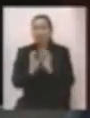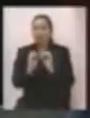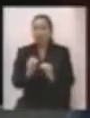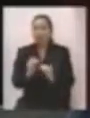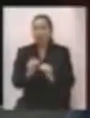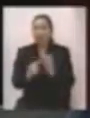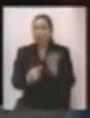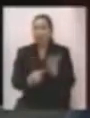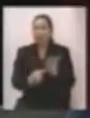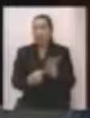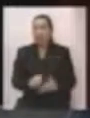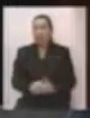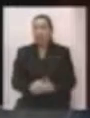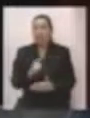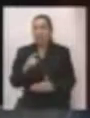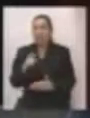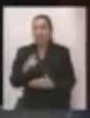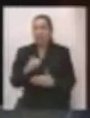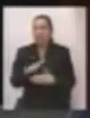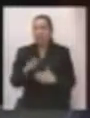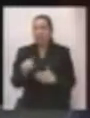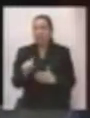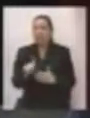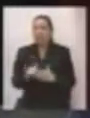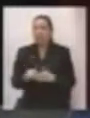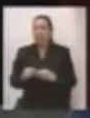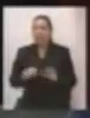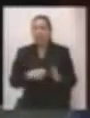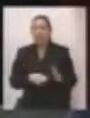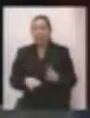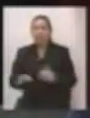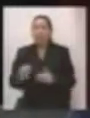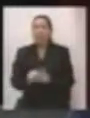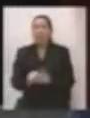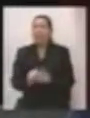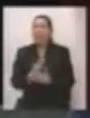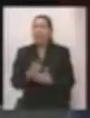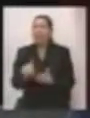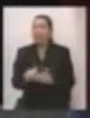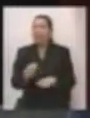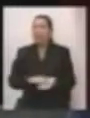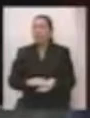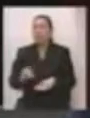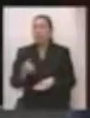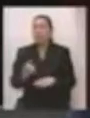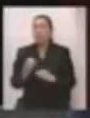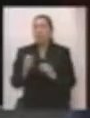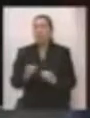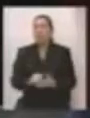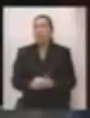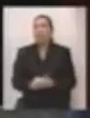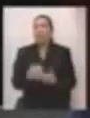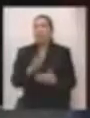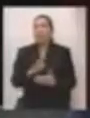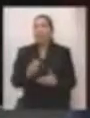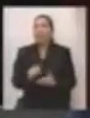brinden estas tecnologías, es necesario generar directrices y lineamientos generales sobre el uso seguro y responsable